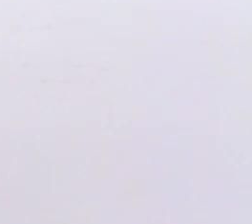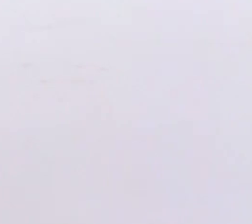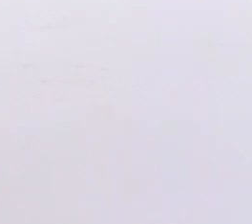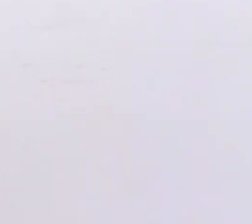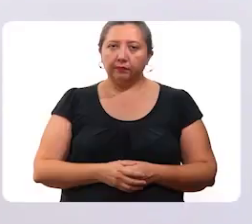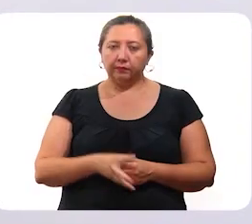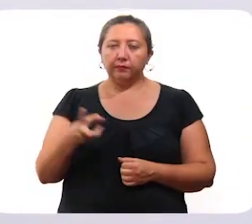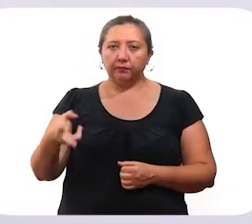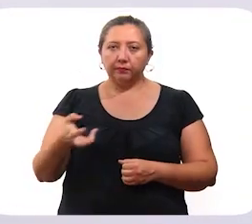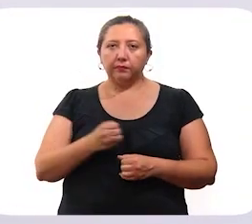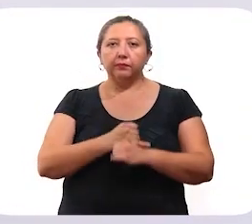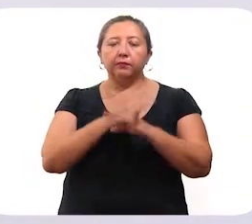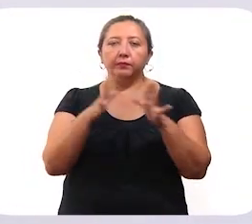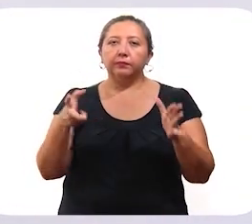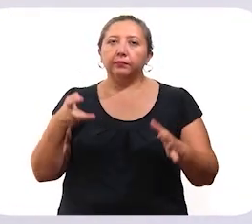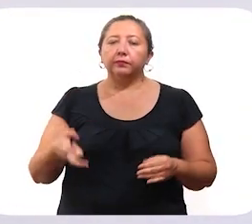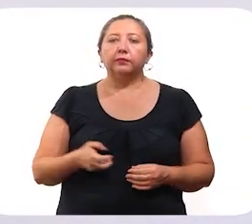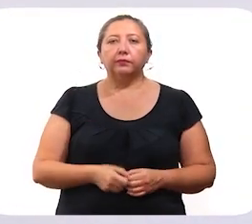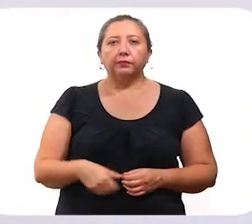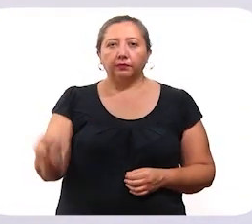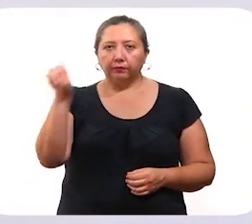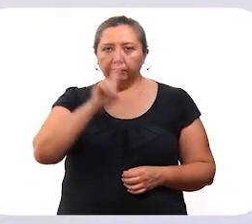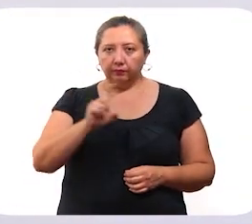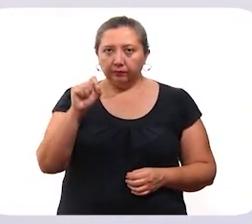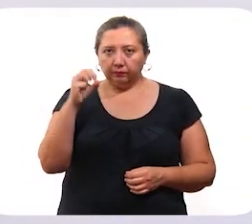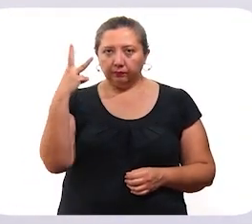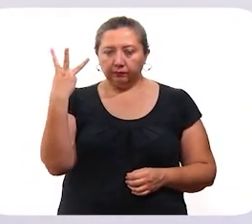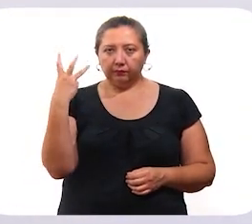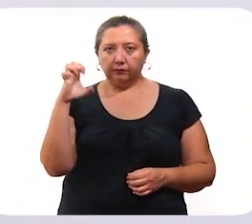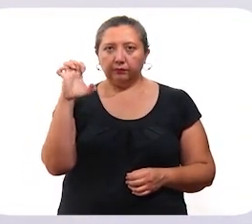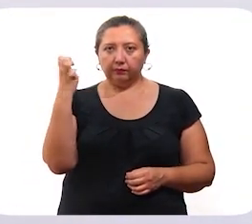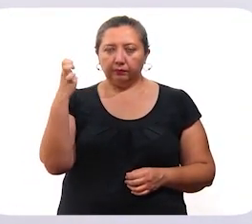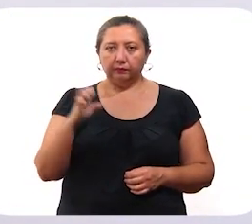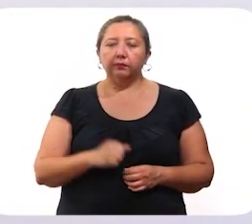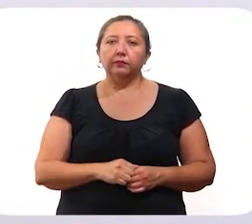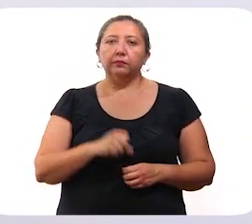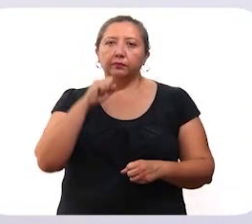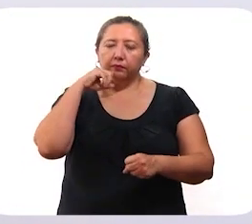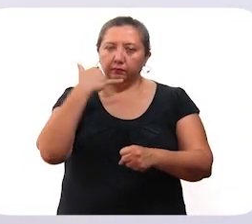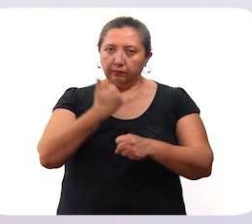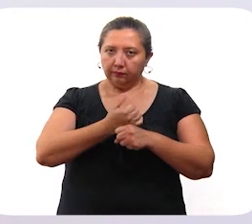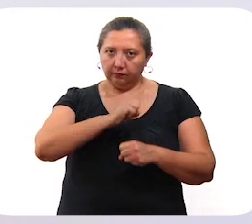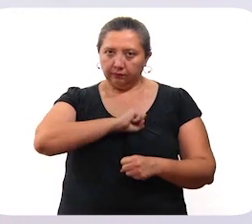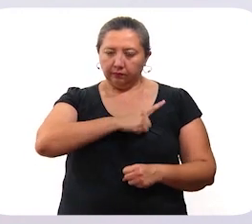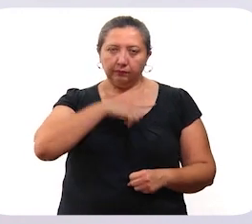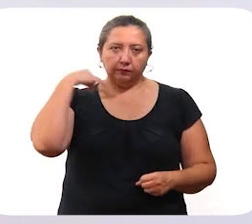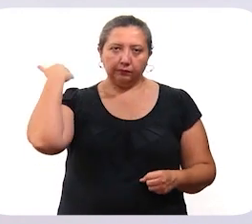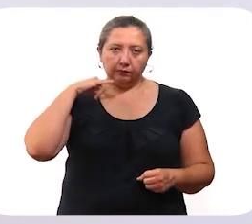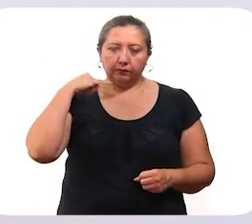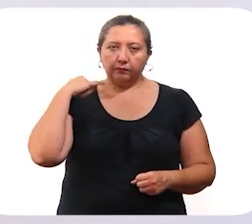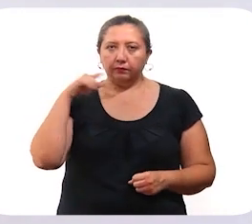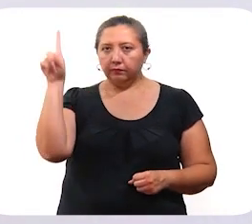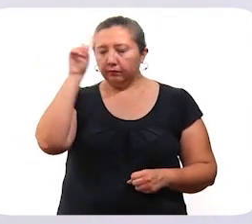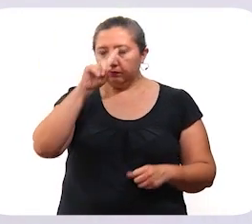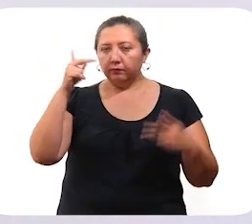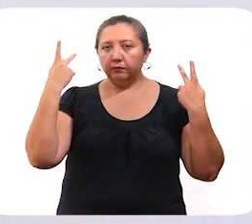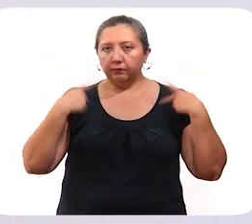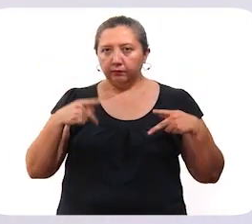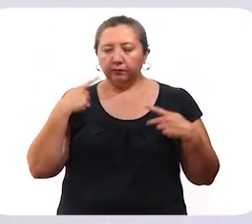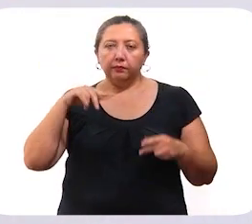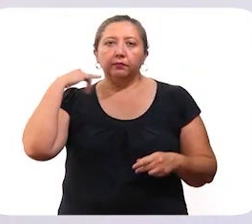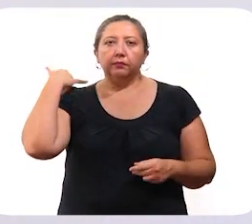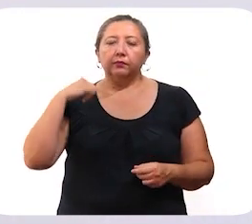químico. Este es el parte médico de este domingo 23 de enero. La Secretaría de Salud de Yucatán recomienda a la